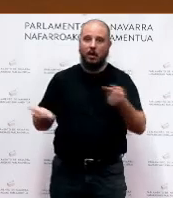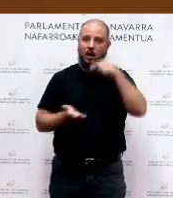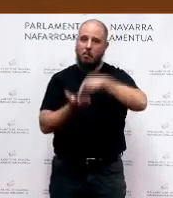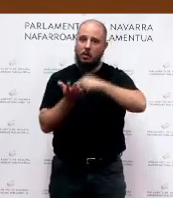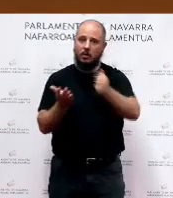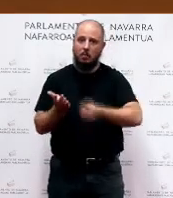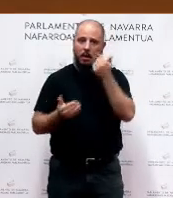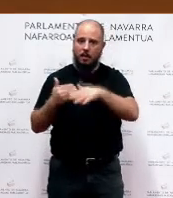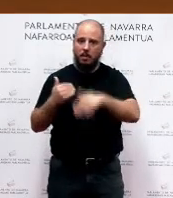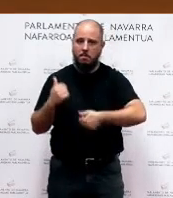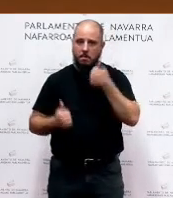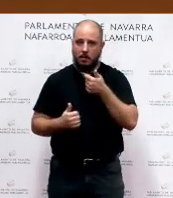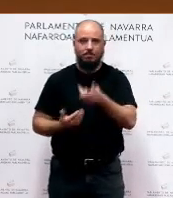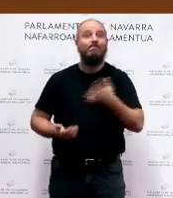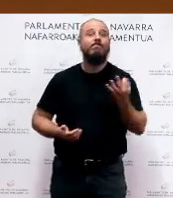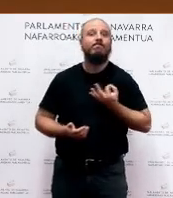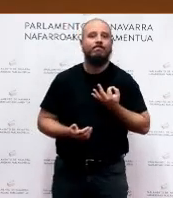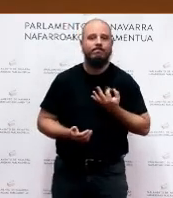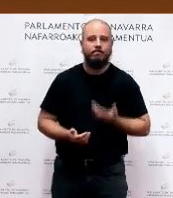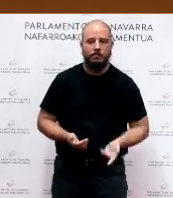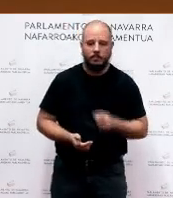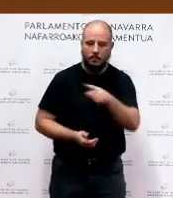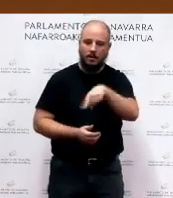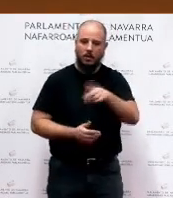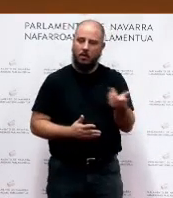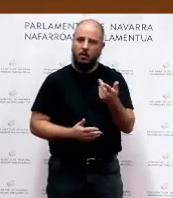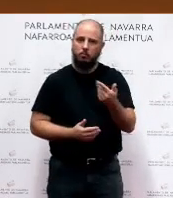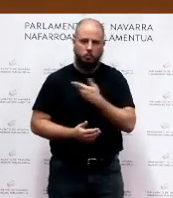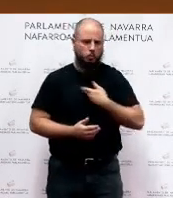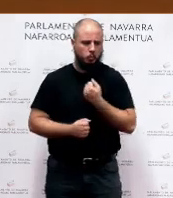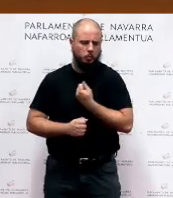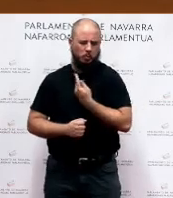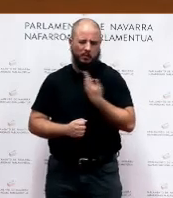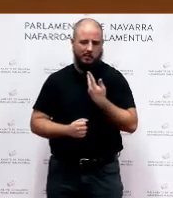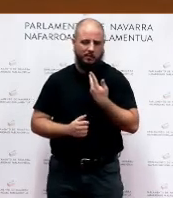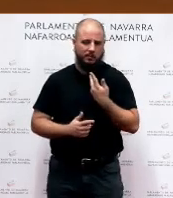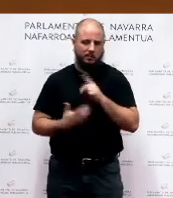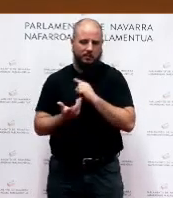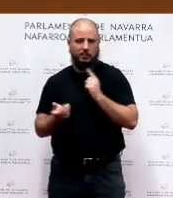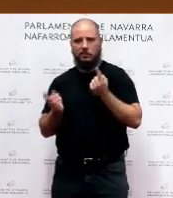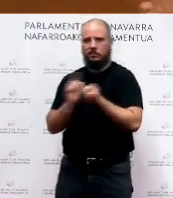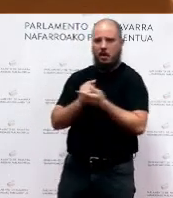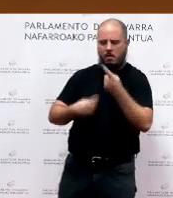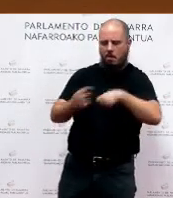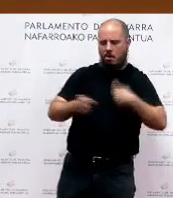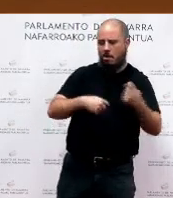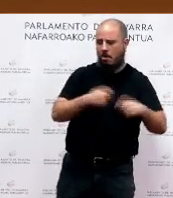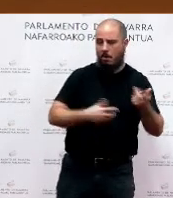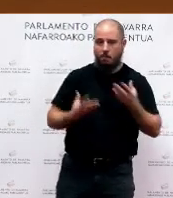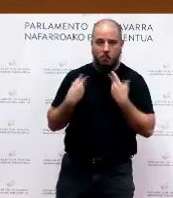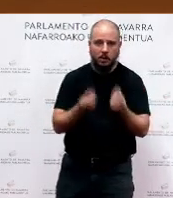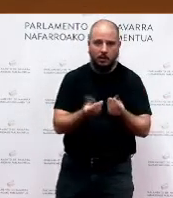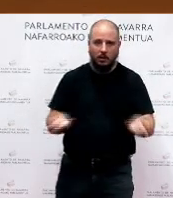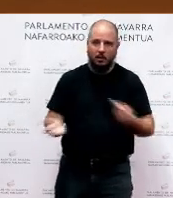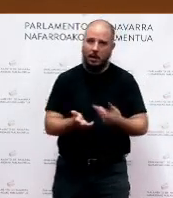ocurrirá? Pues que pasarán de ser grandes tenedores a grandes vendedores, y esas empresas venderán sus activos y